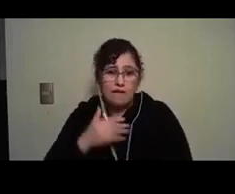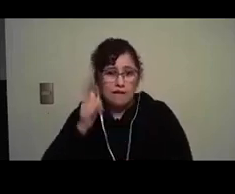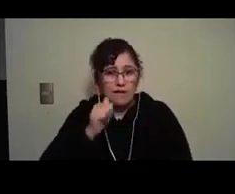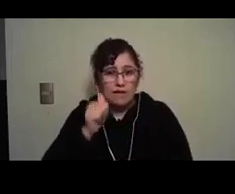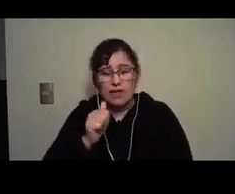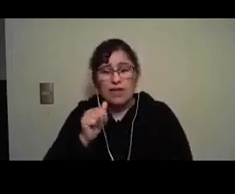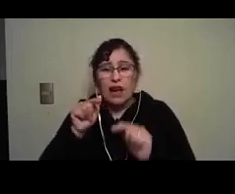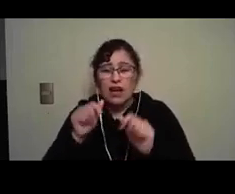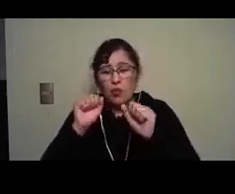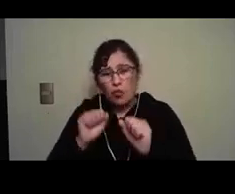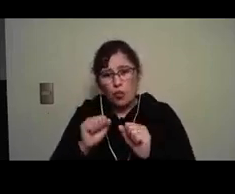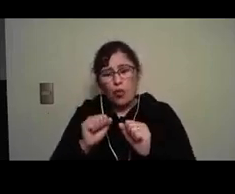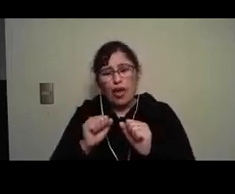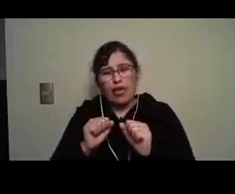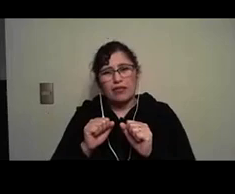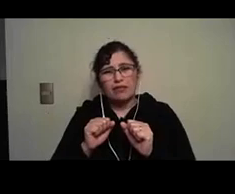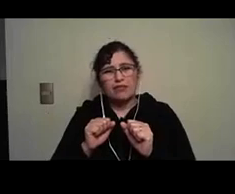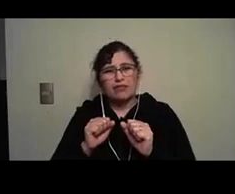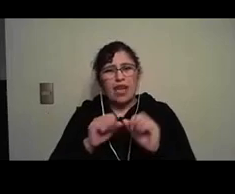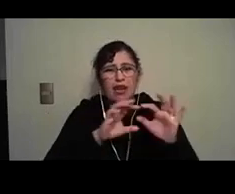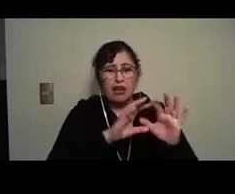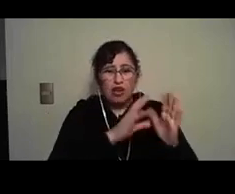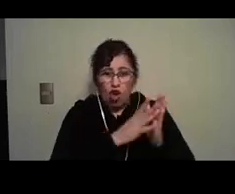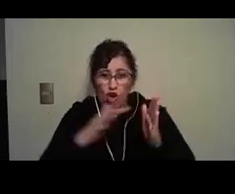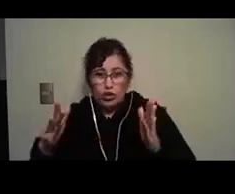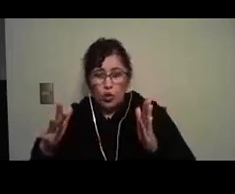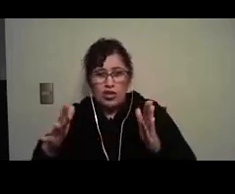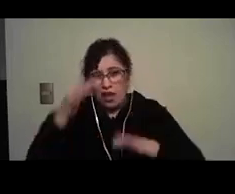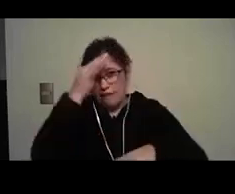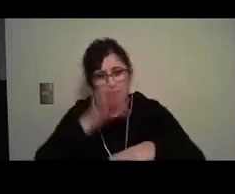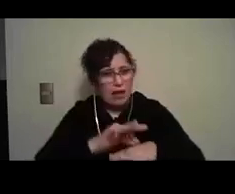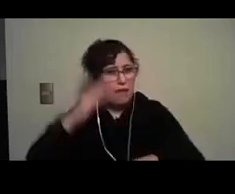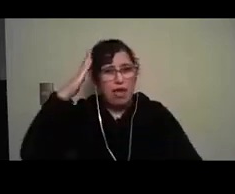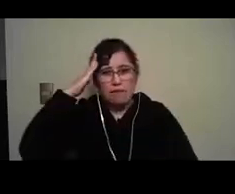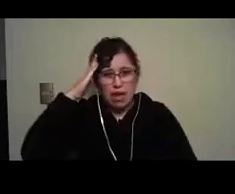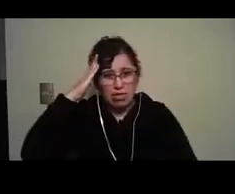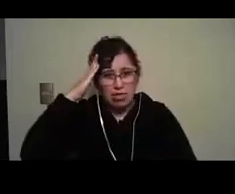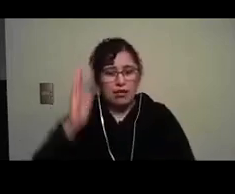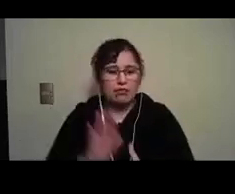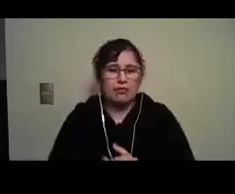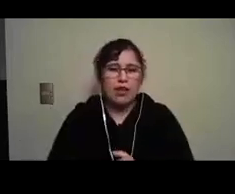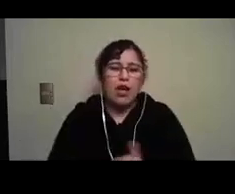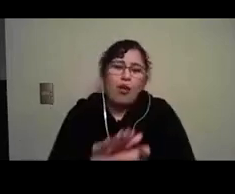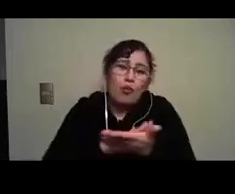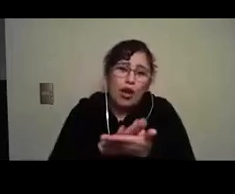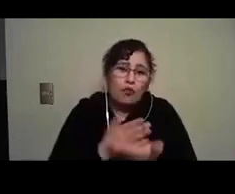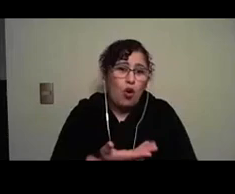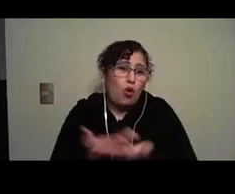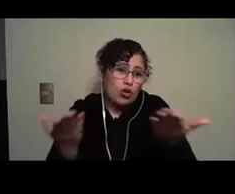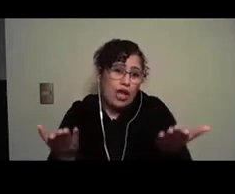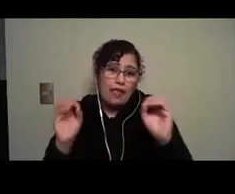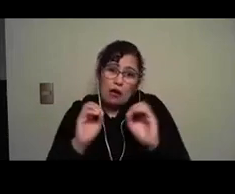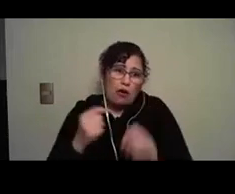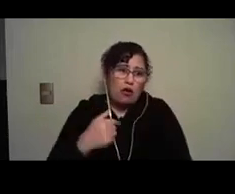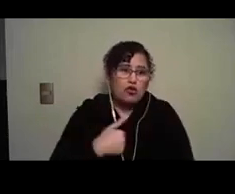puede desencadenar probablemente alguna enfermedad de tipo mental. ¿Ya? Entonces, ustedes y yo también, que aún creo que estoy joven